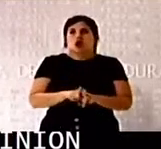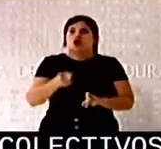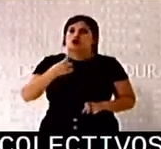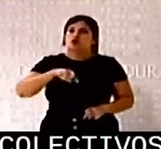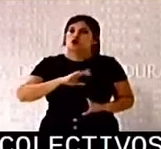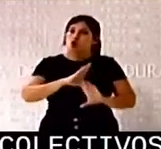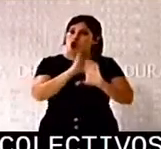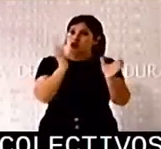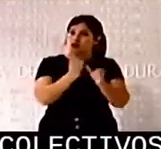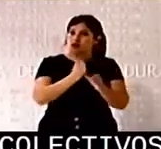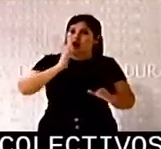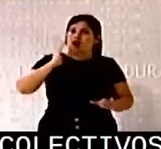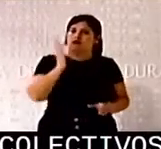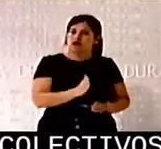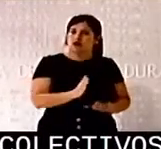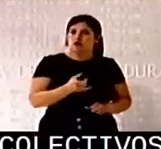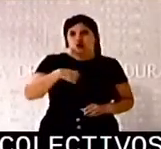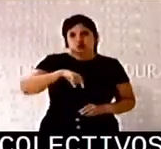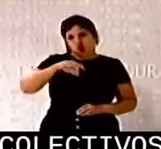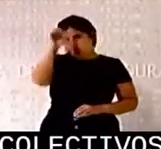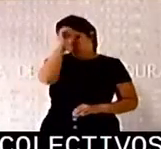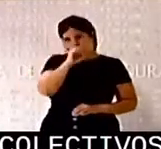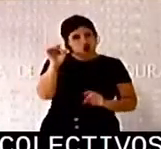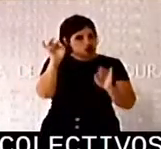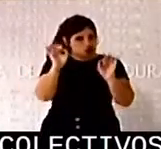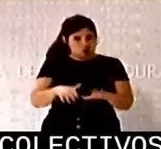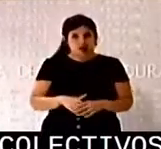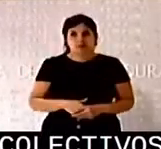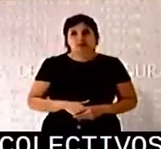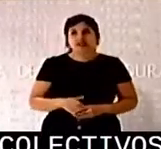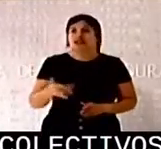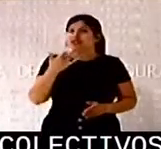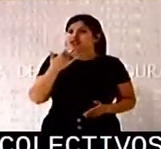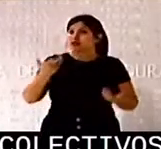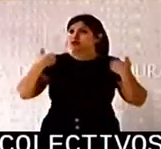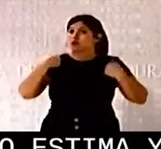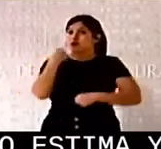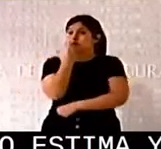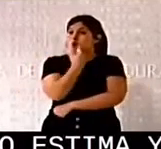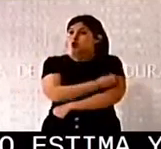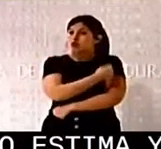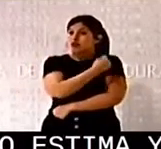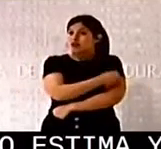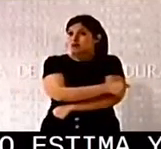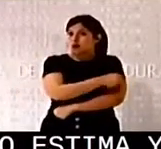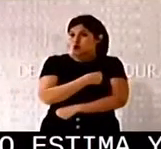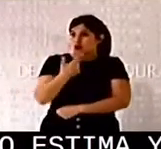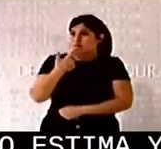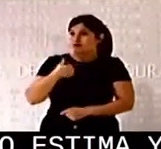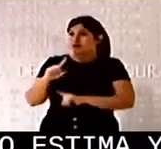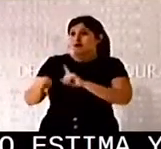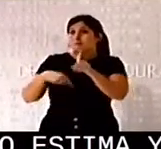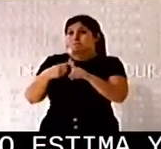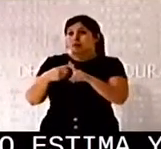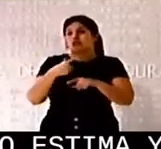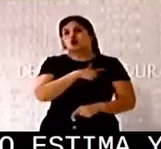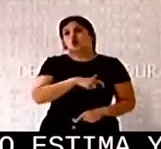afectados. Si la ponencia de vacuna lo estima y la Comisión de Salud Pública ratifica esa